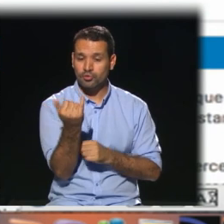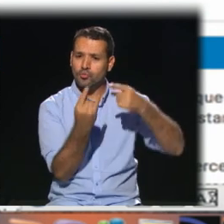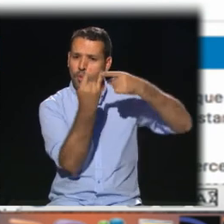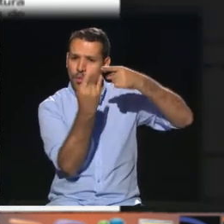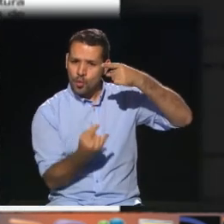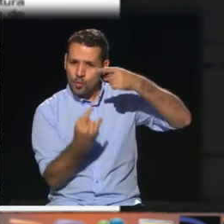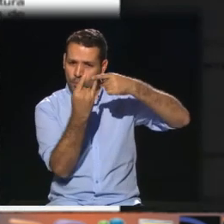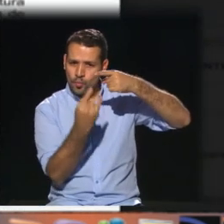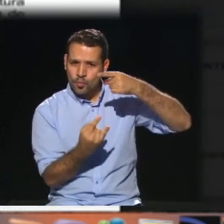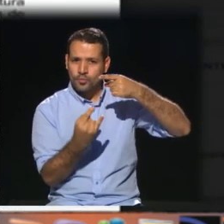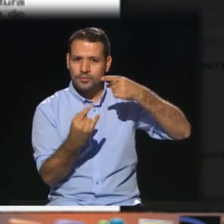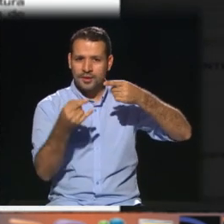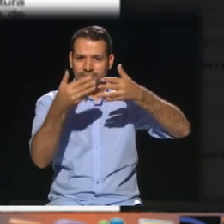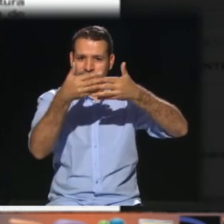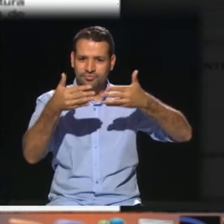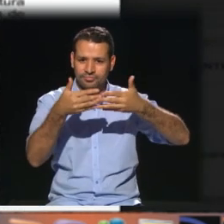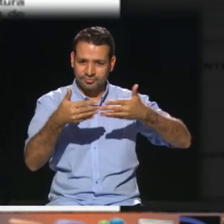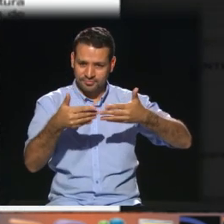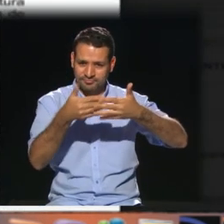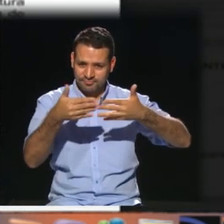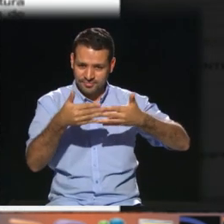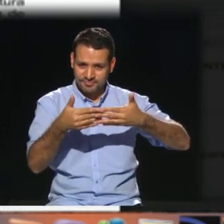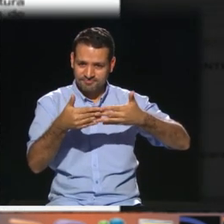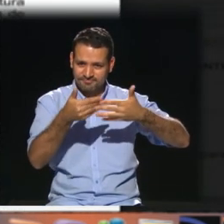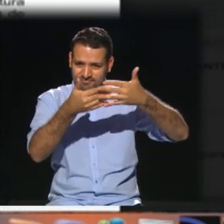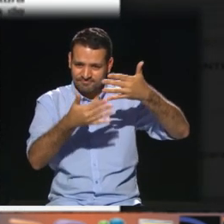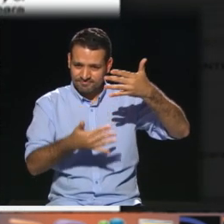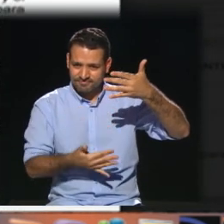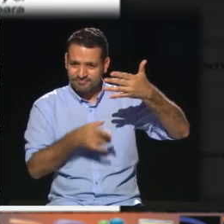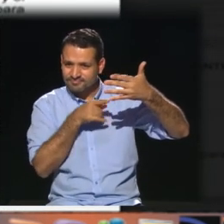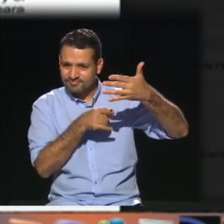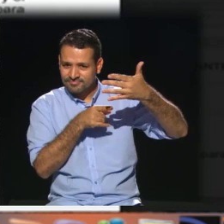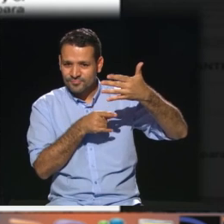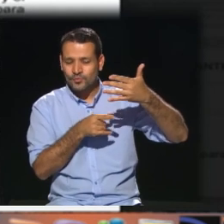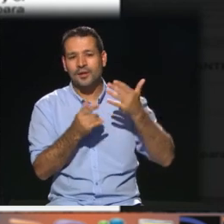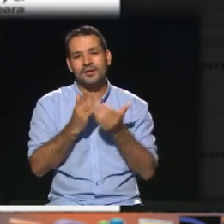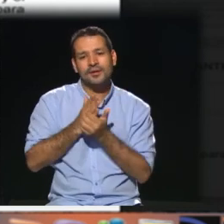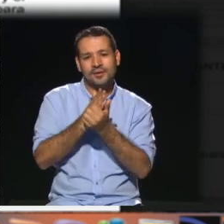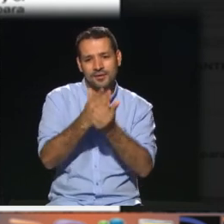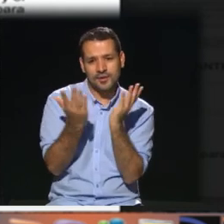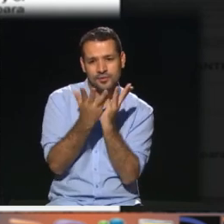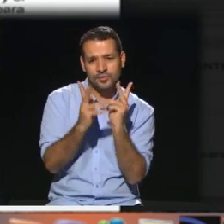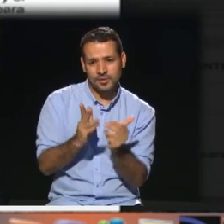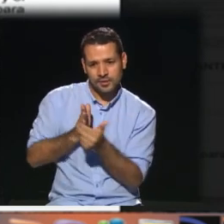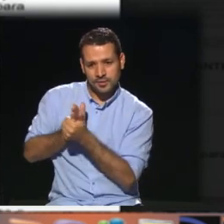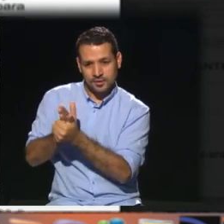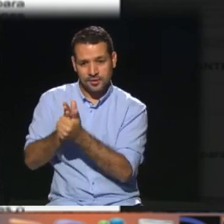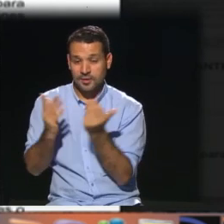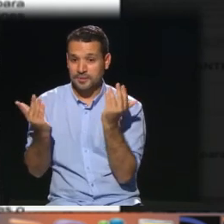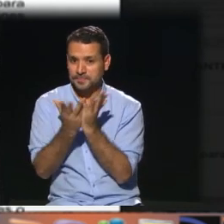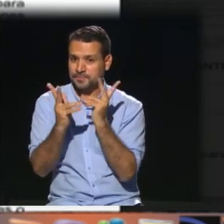descargar guías y ya las tenemos. Tenemos una guía de estudiantes y tenemos una guía de docentes. En esa guía